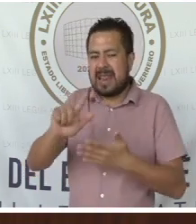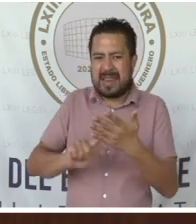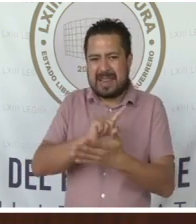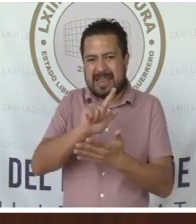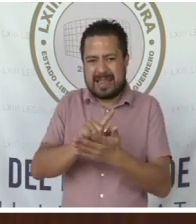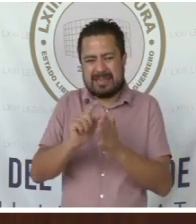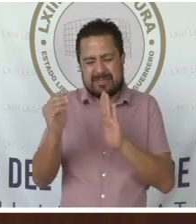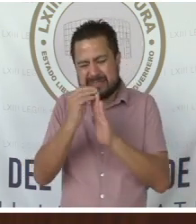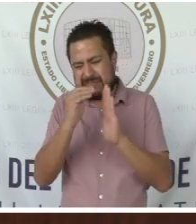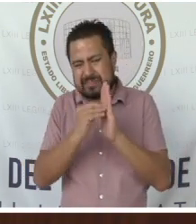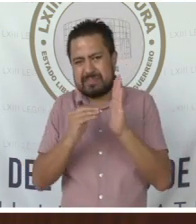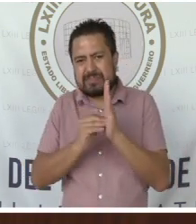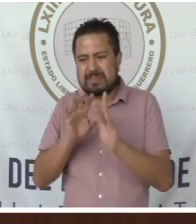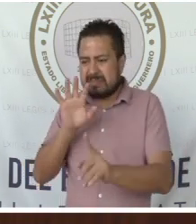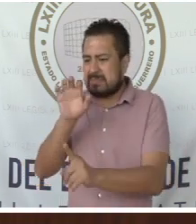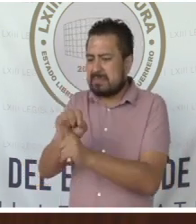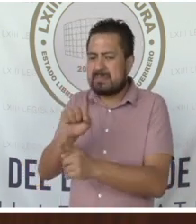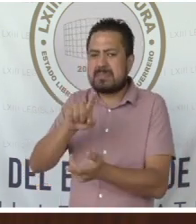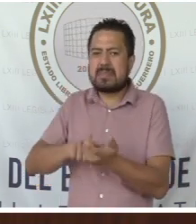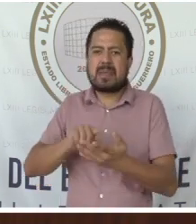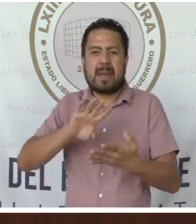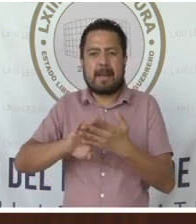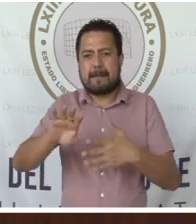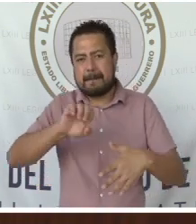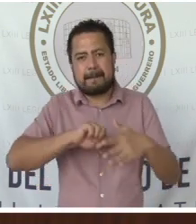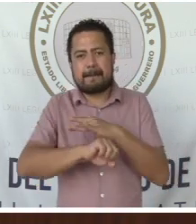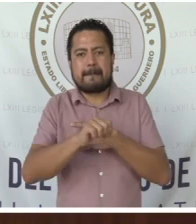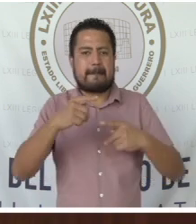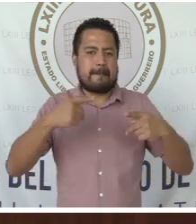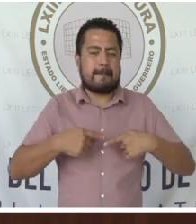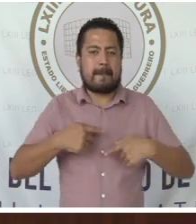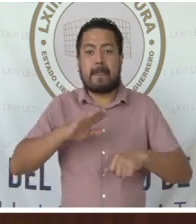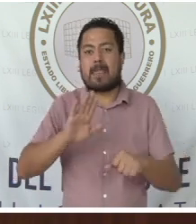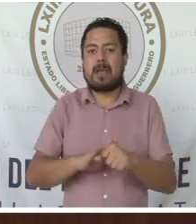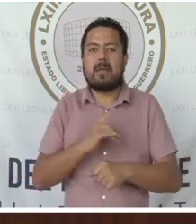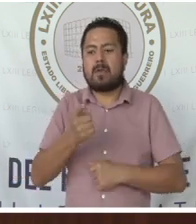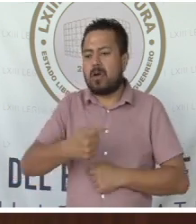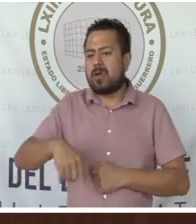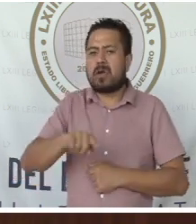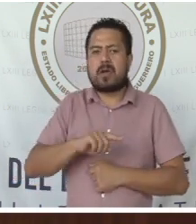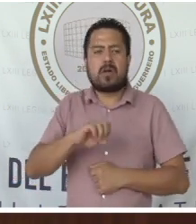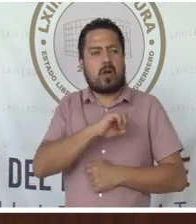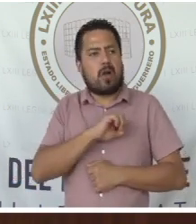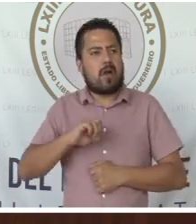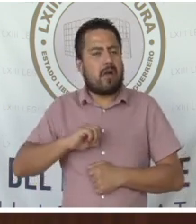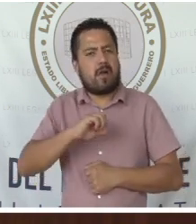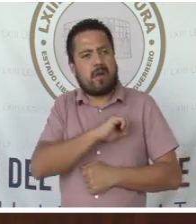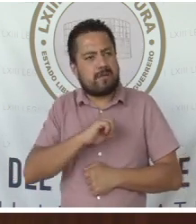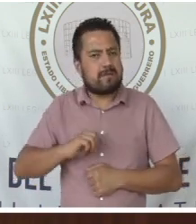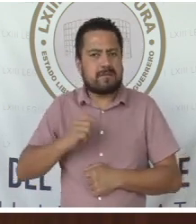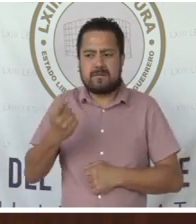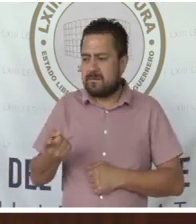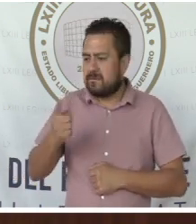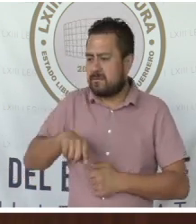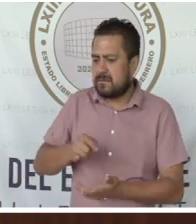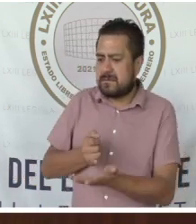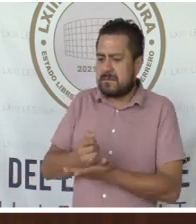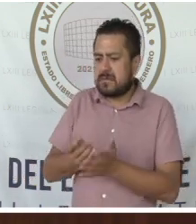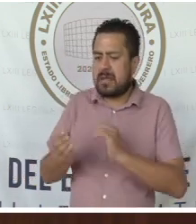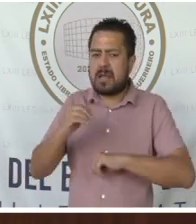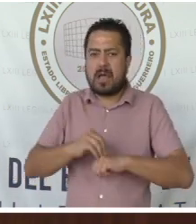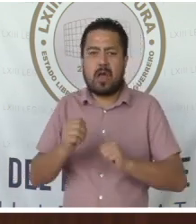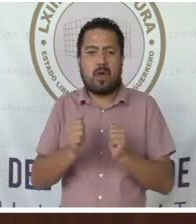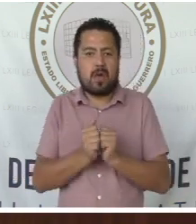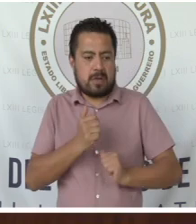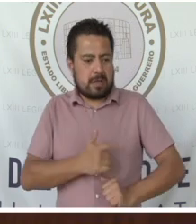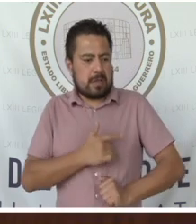para la persecución y sanción de delito, ya que las víctimas son obligadas a actuar de determinada forma, con base en el miedo